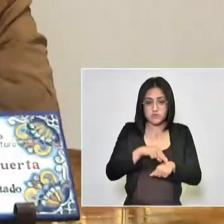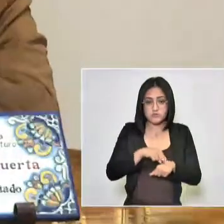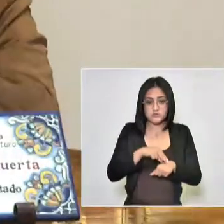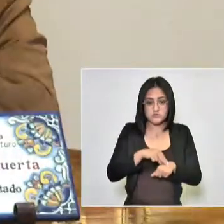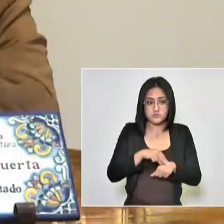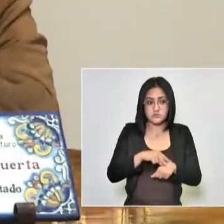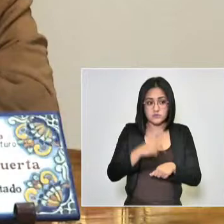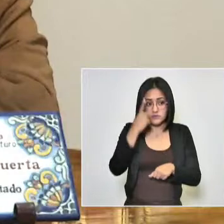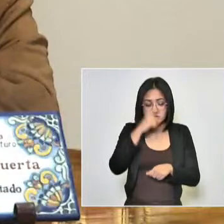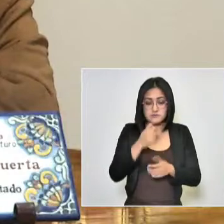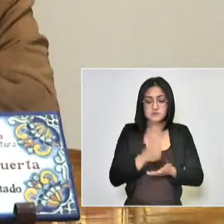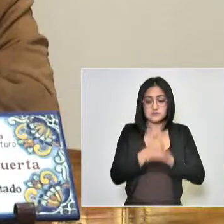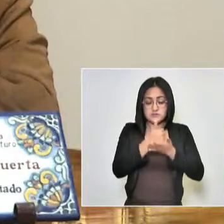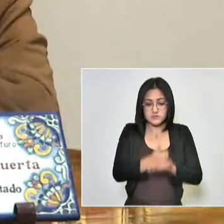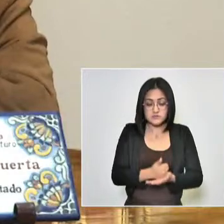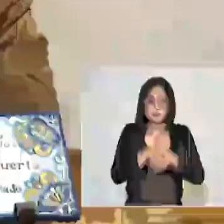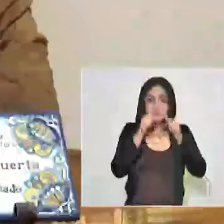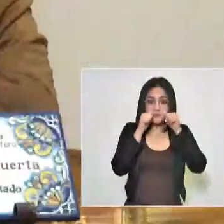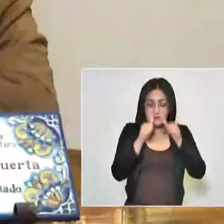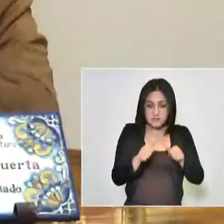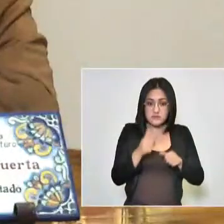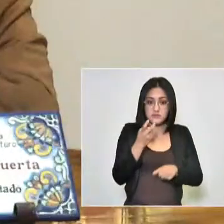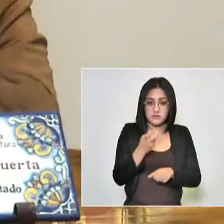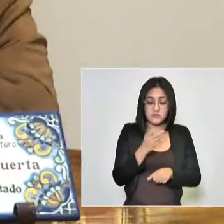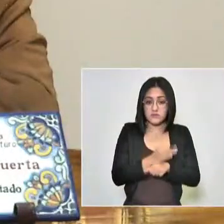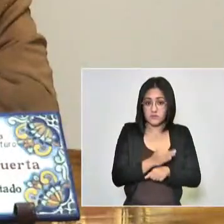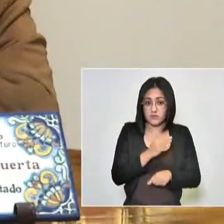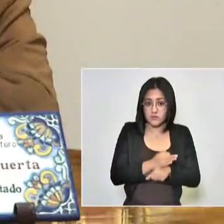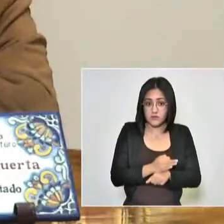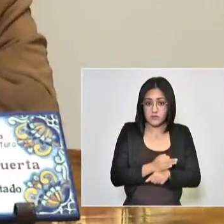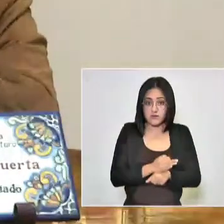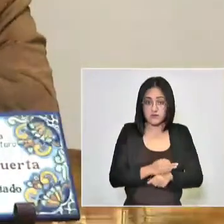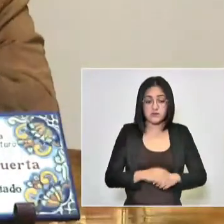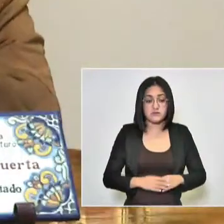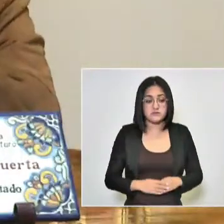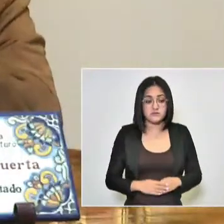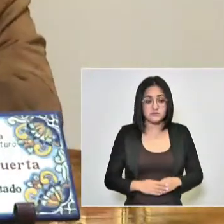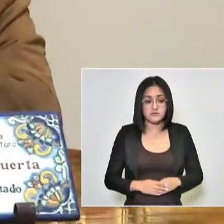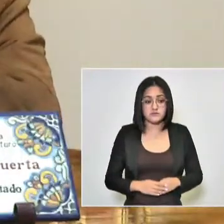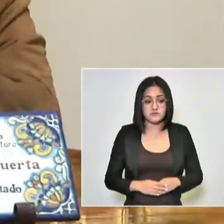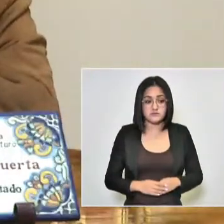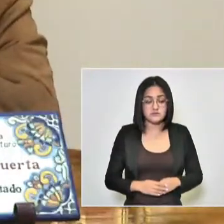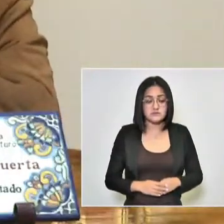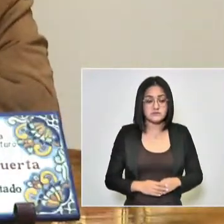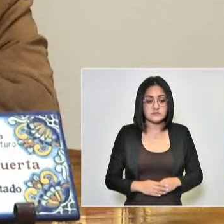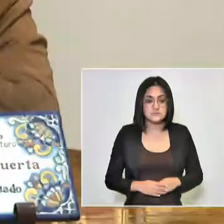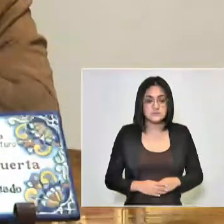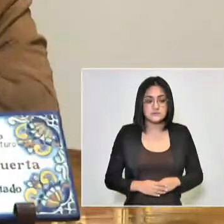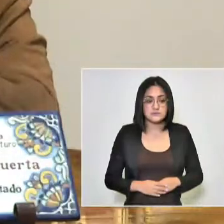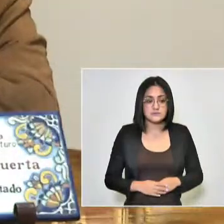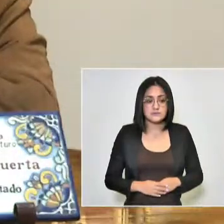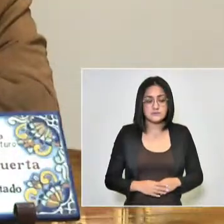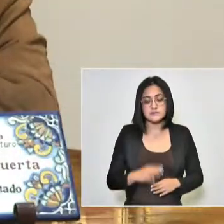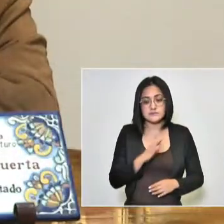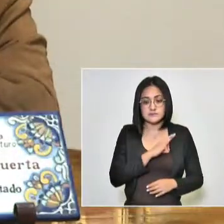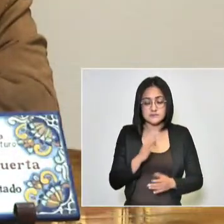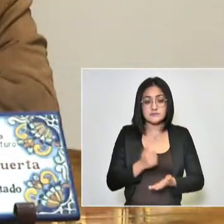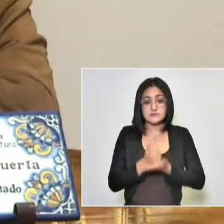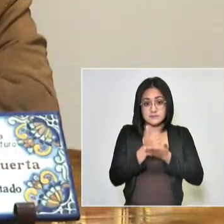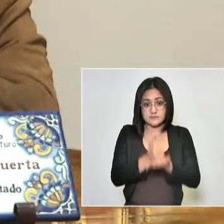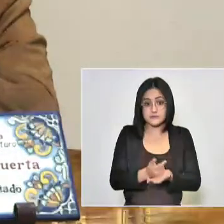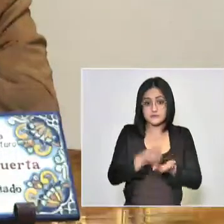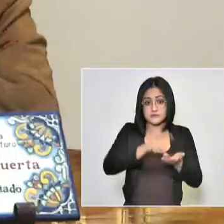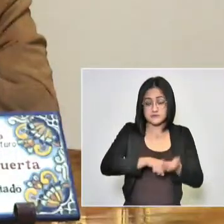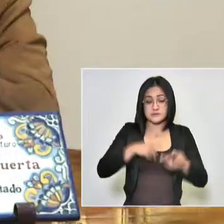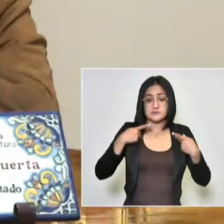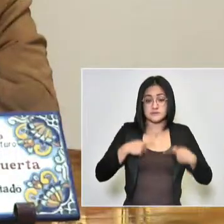las apropiadas para poder atender, bueno, para poder tratar